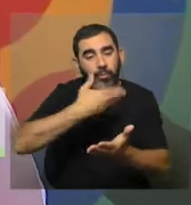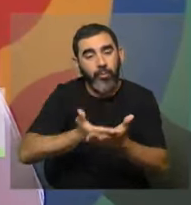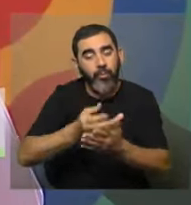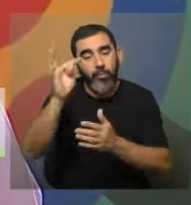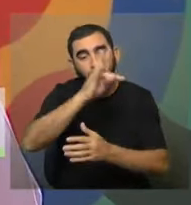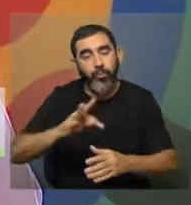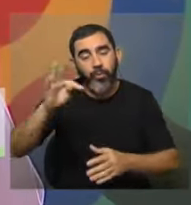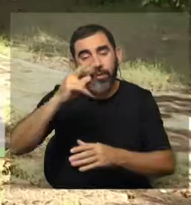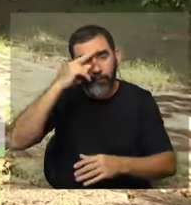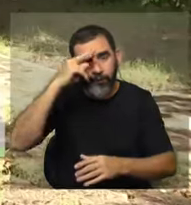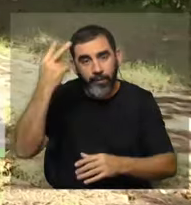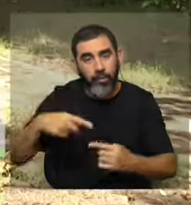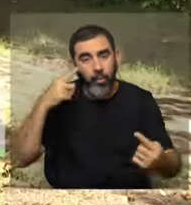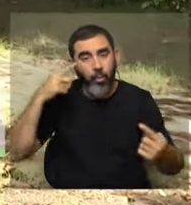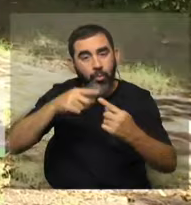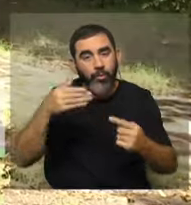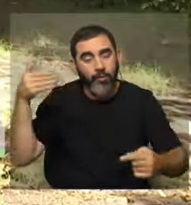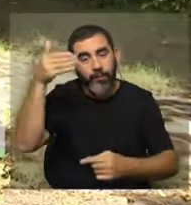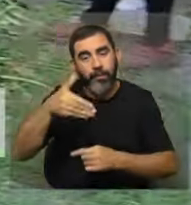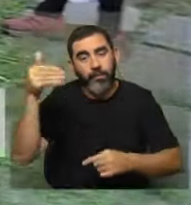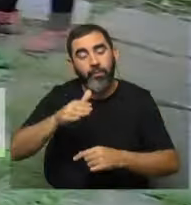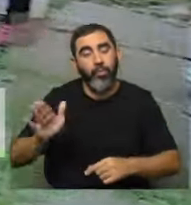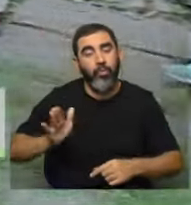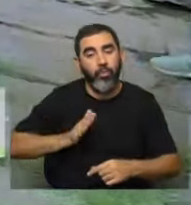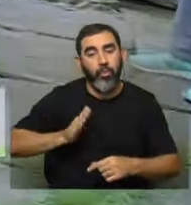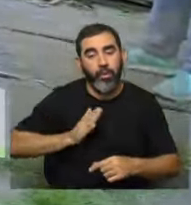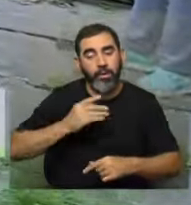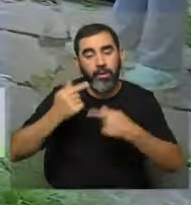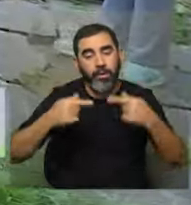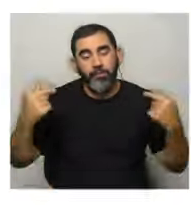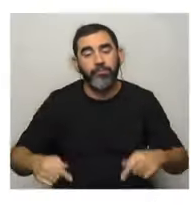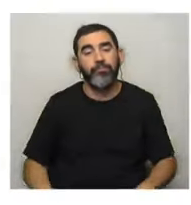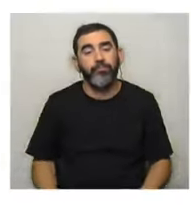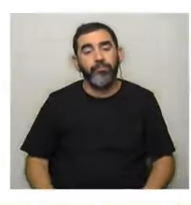talleres para el verano apuntando a la participación de mujeres y